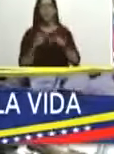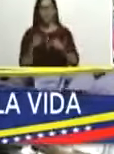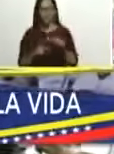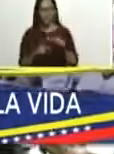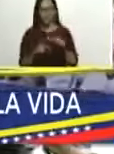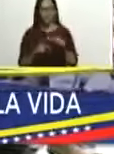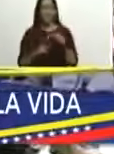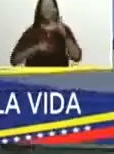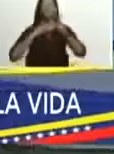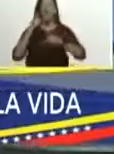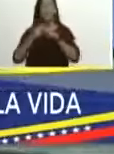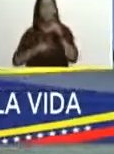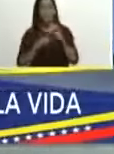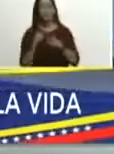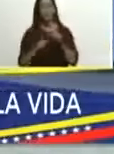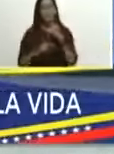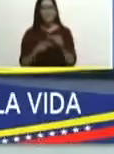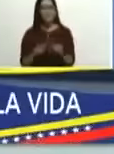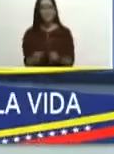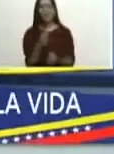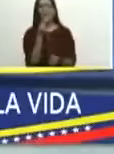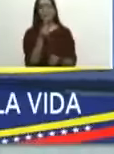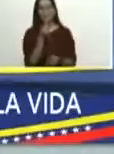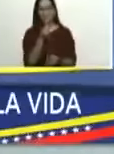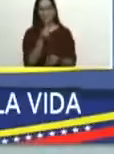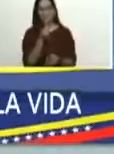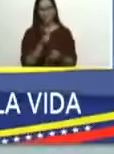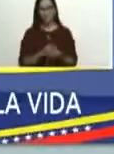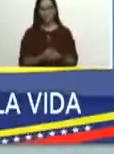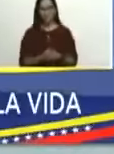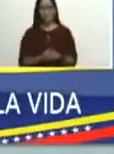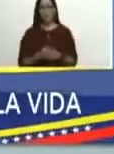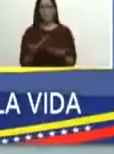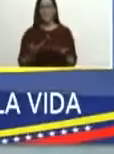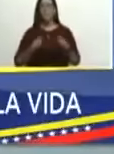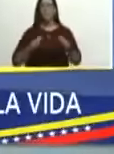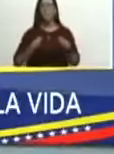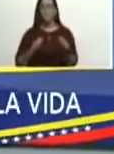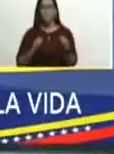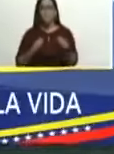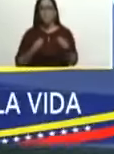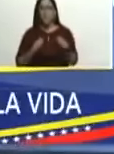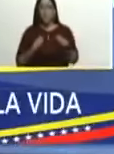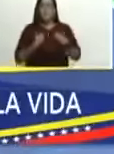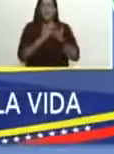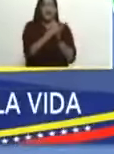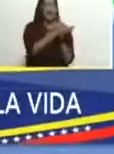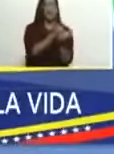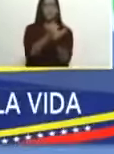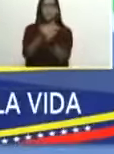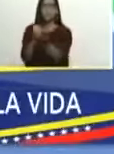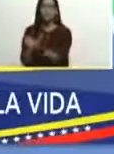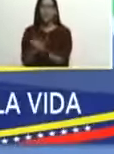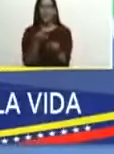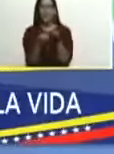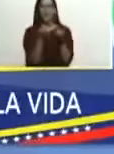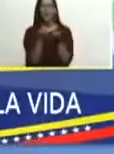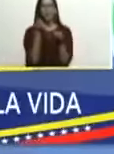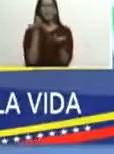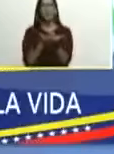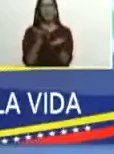de producir los alimentos para subsistir, para ayudar a la